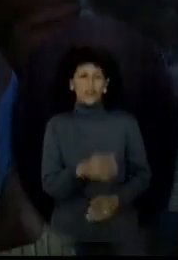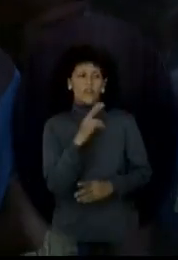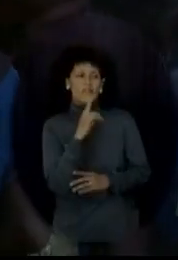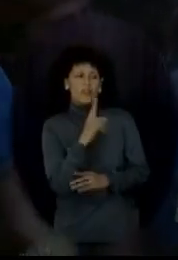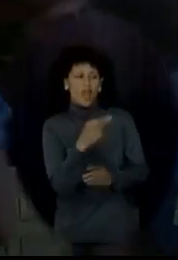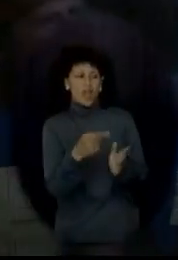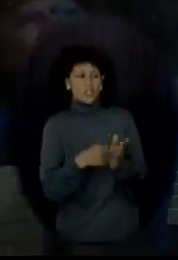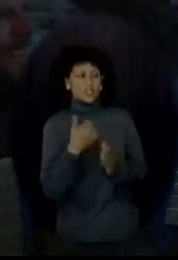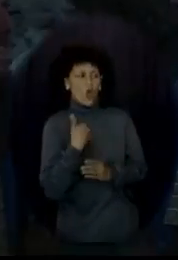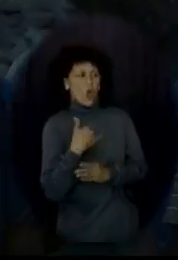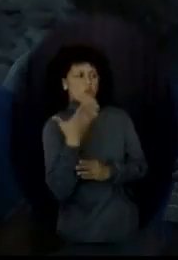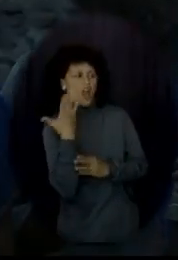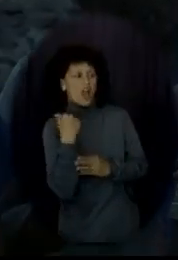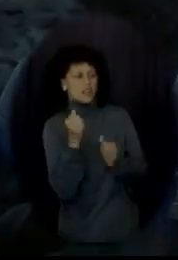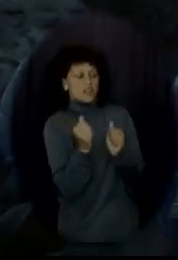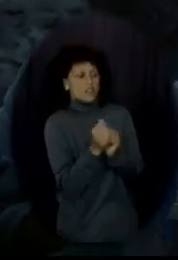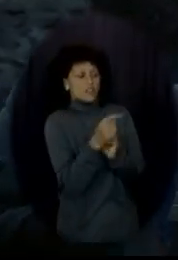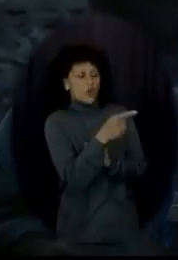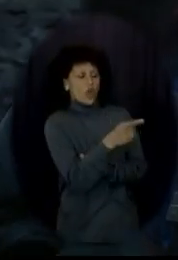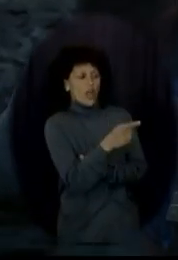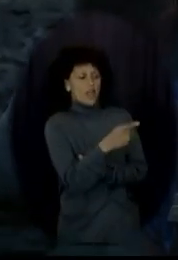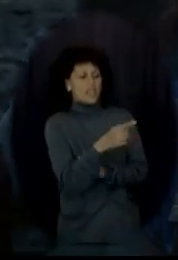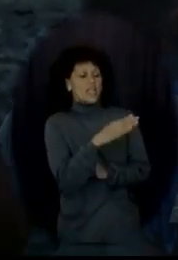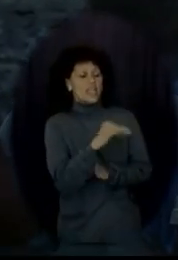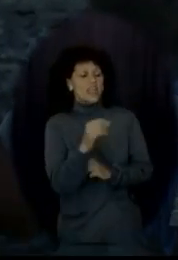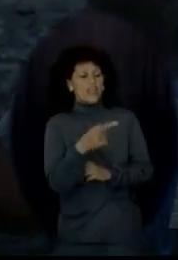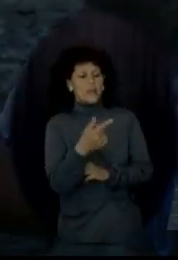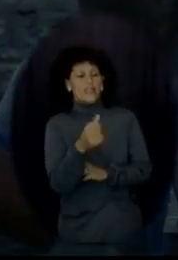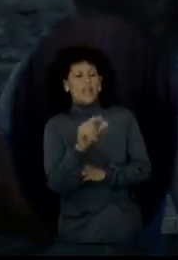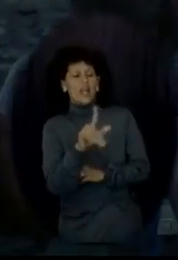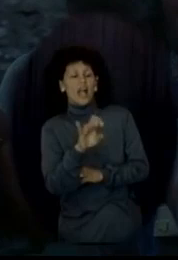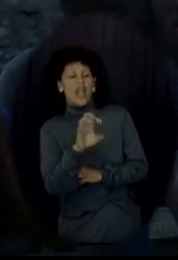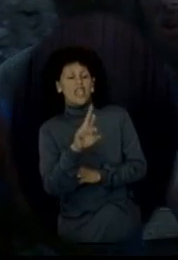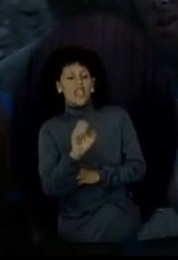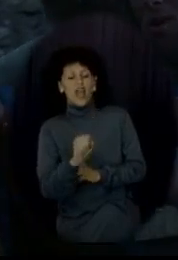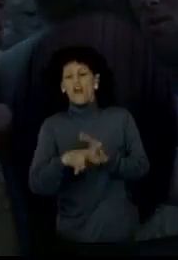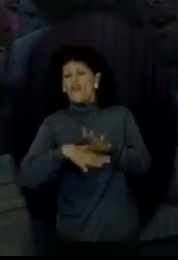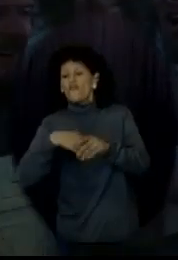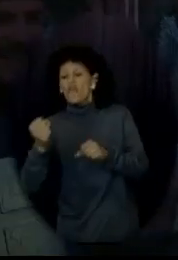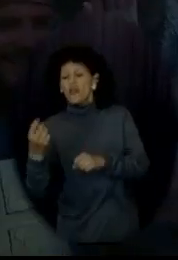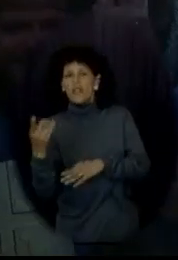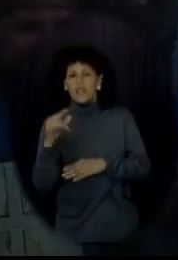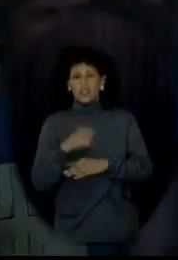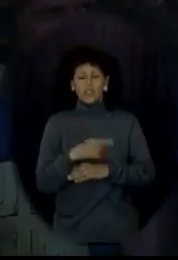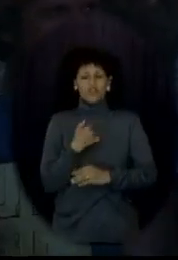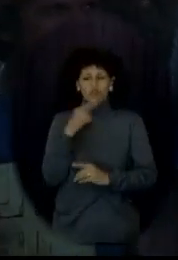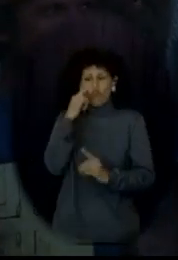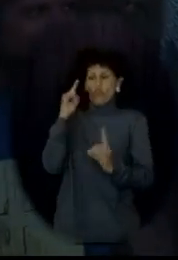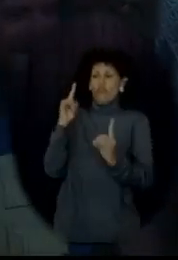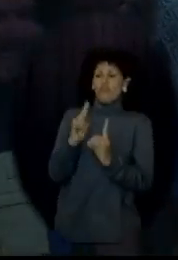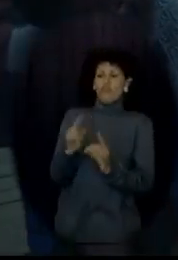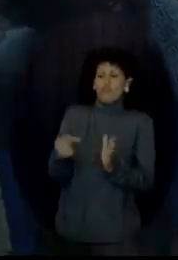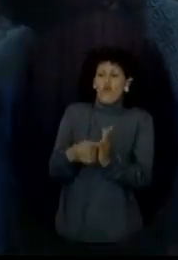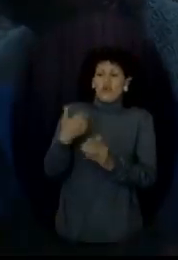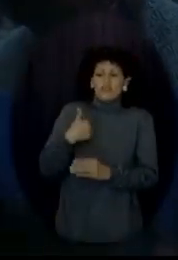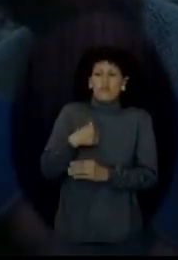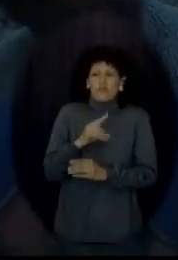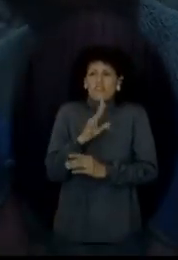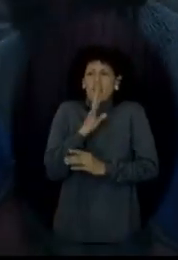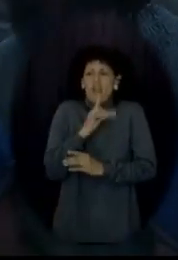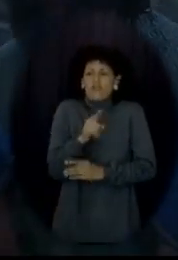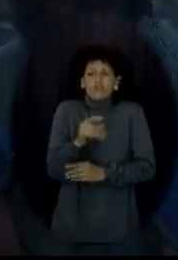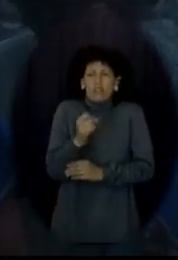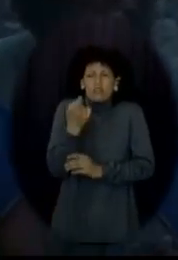Seguro que este hombre estaba con él. Además, es de Galilea. ¡Lárgate! Ni siquiera sé de qué